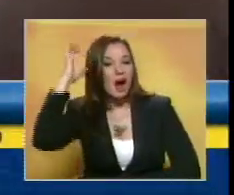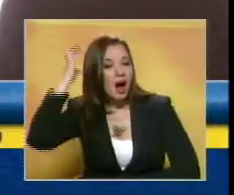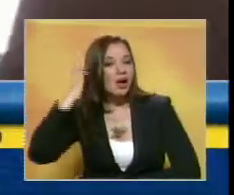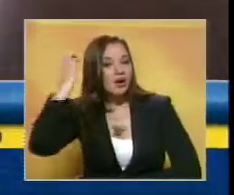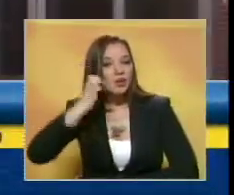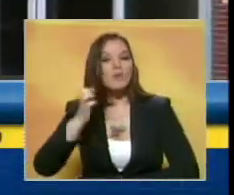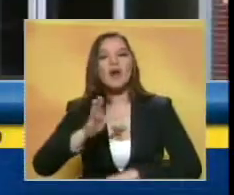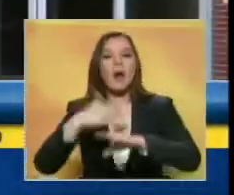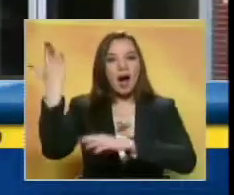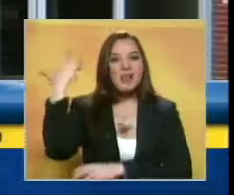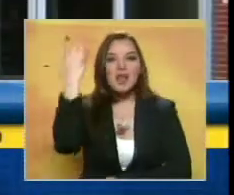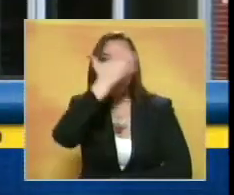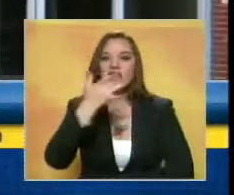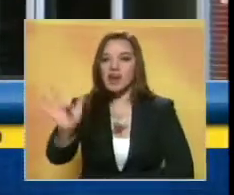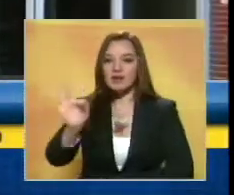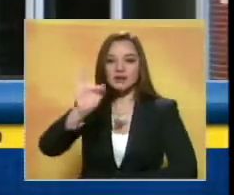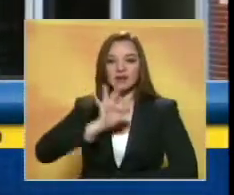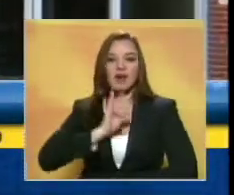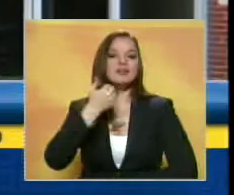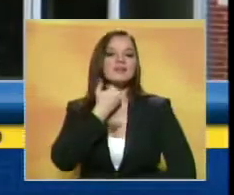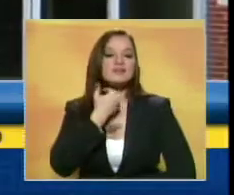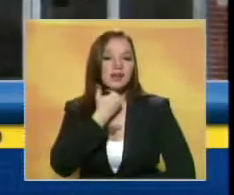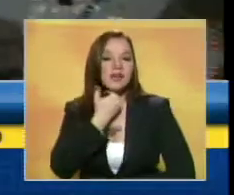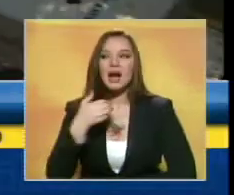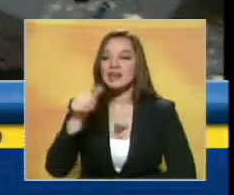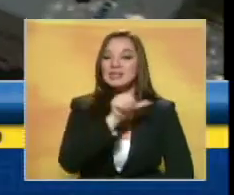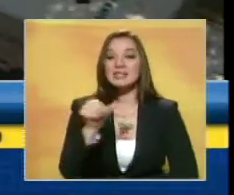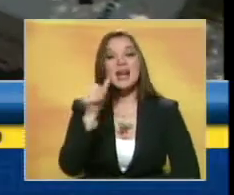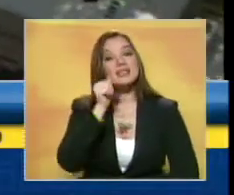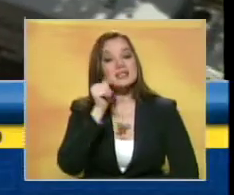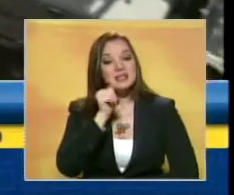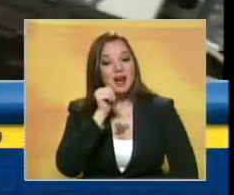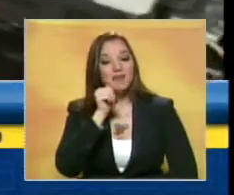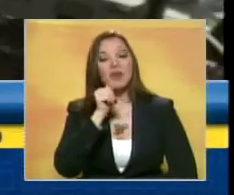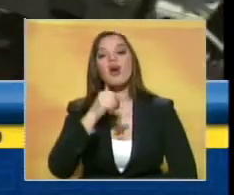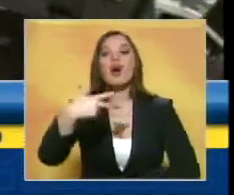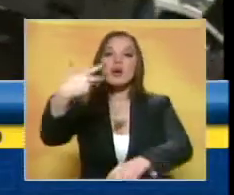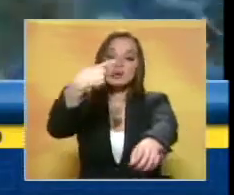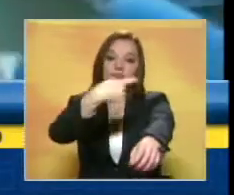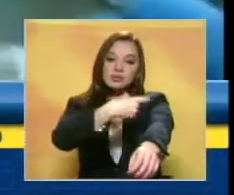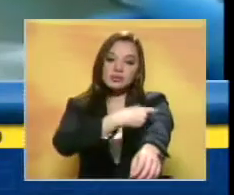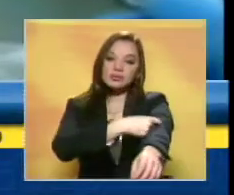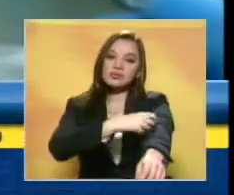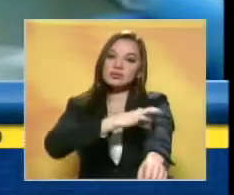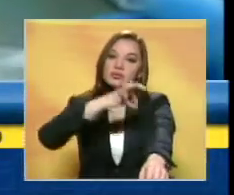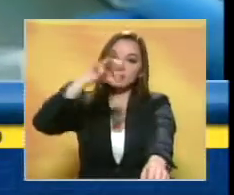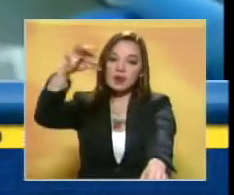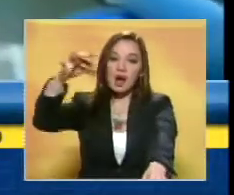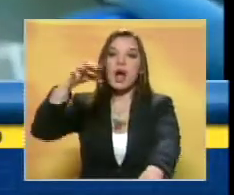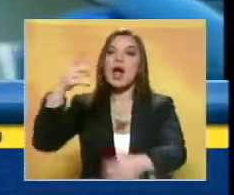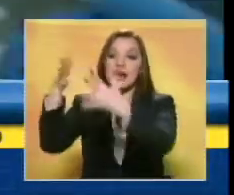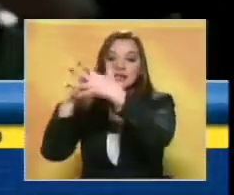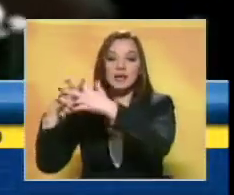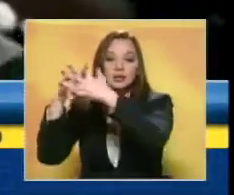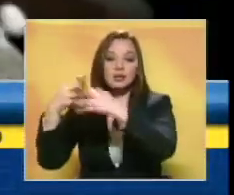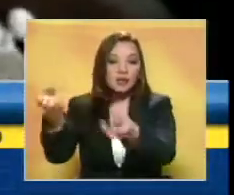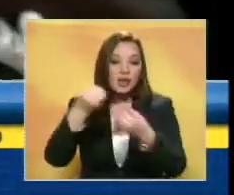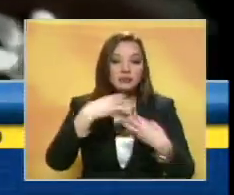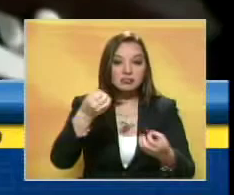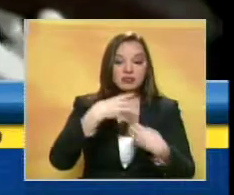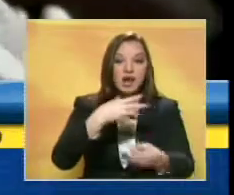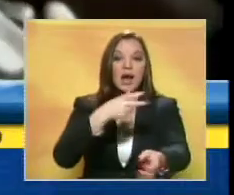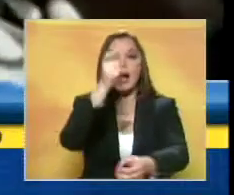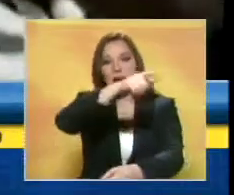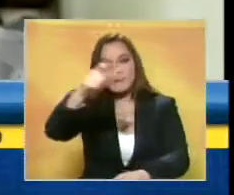por la enfermedad en África Occidental. Desde el sábado pasado le estaban administrando el suero experimental que Estados Unidos suministra a 2 enfermos de su